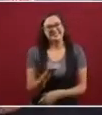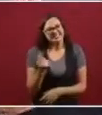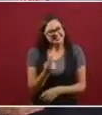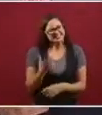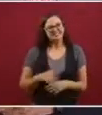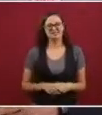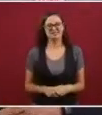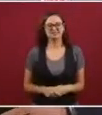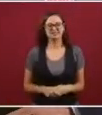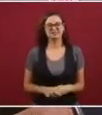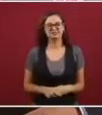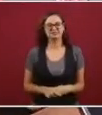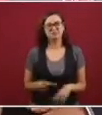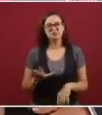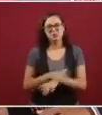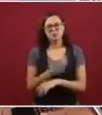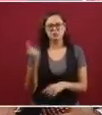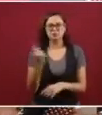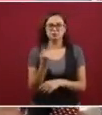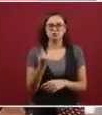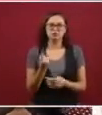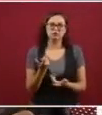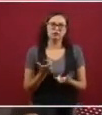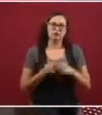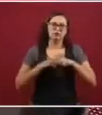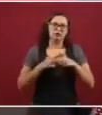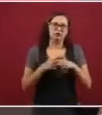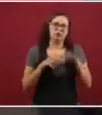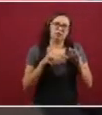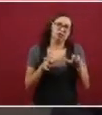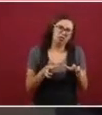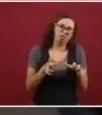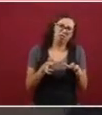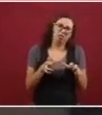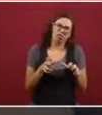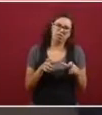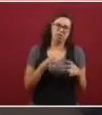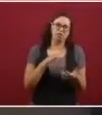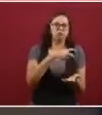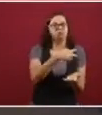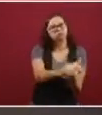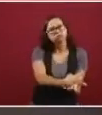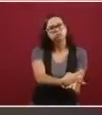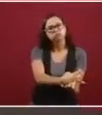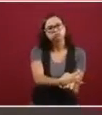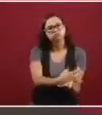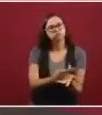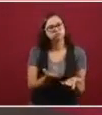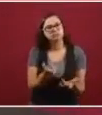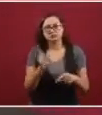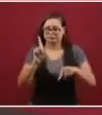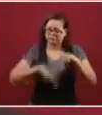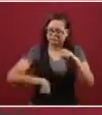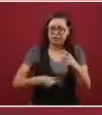quitemos la reuma, así dicen en mi pueblo, la reuma,